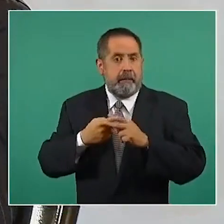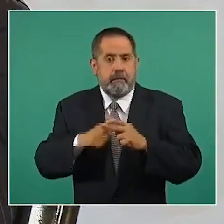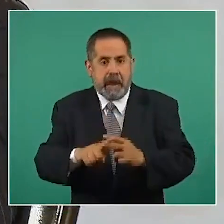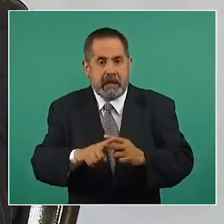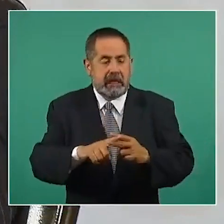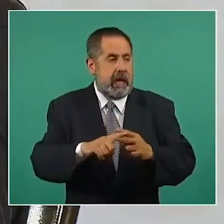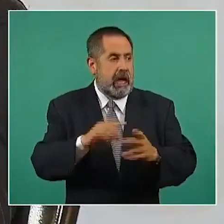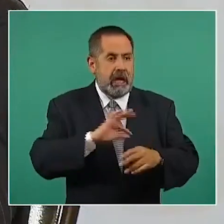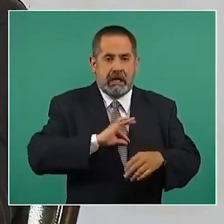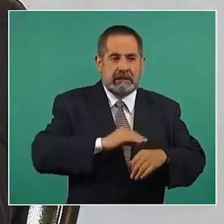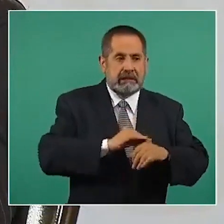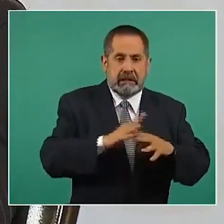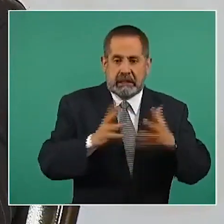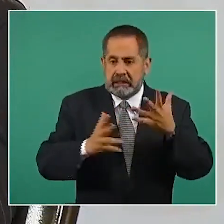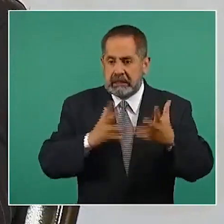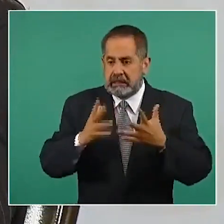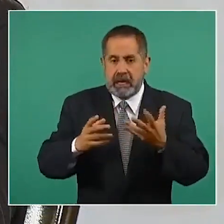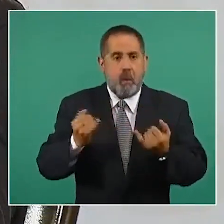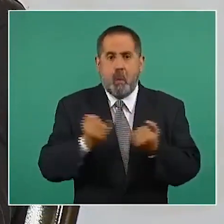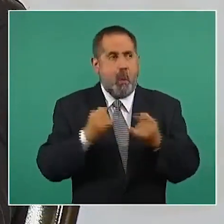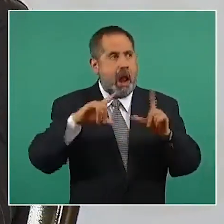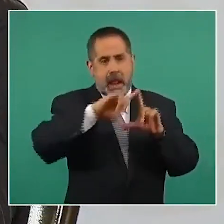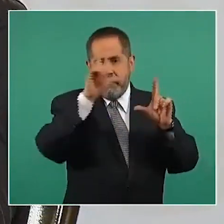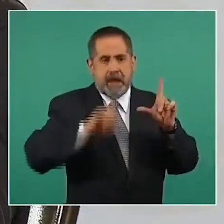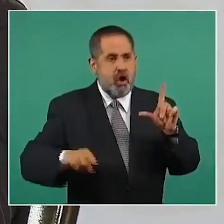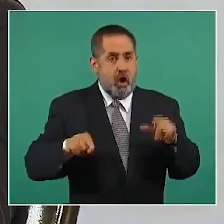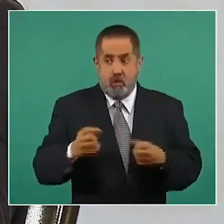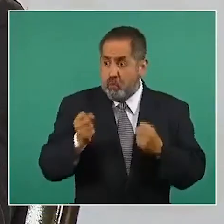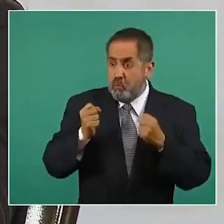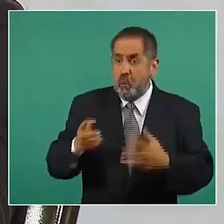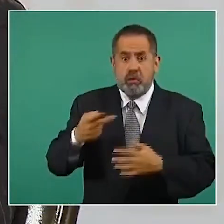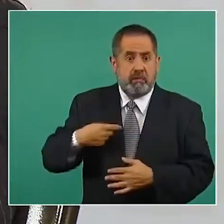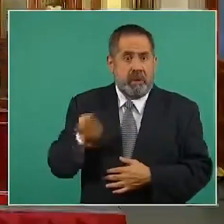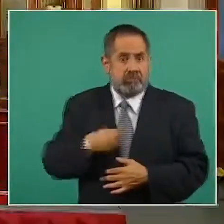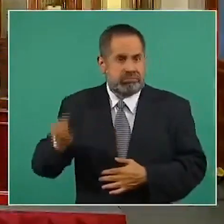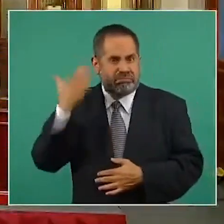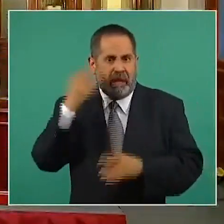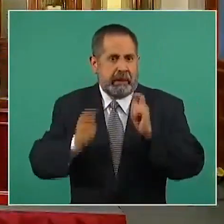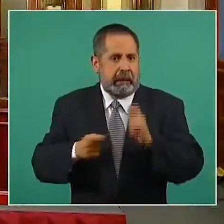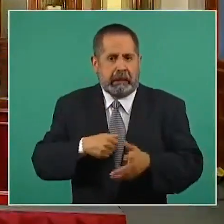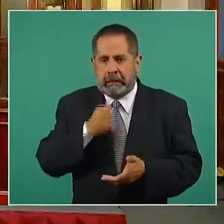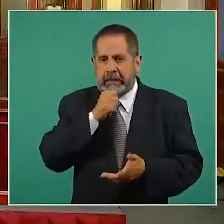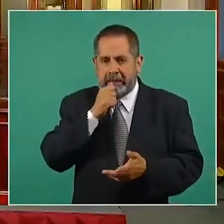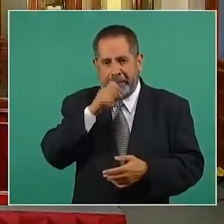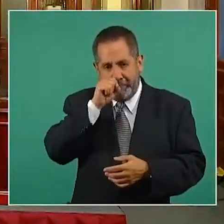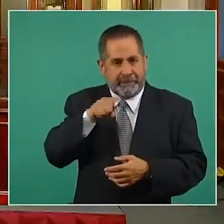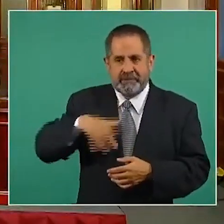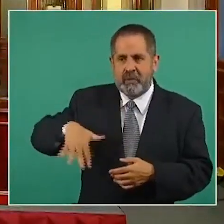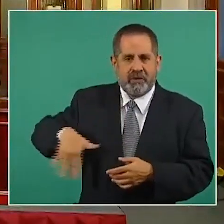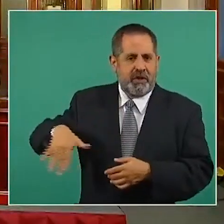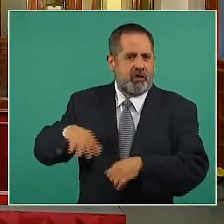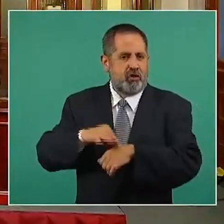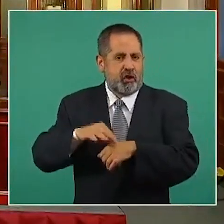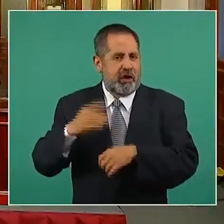cualquier punto de la República Mexicana, debido a lo que comentó el doctor Hugo López-Gatell, con esta